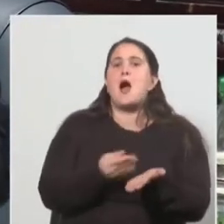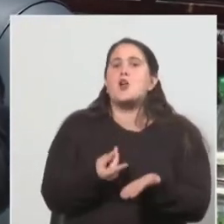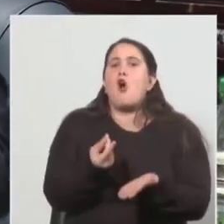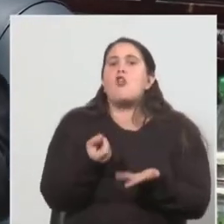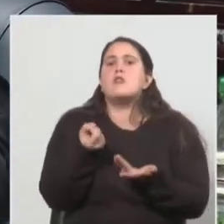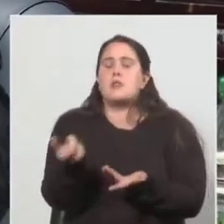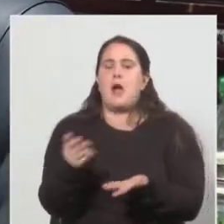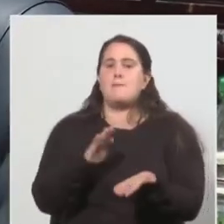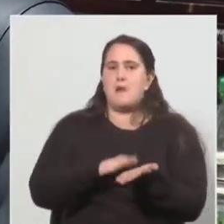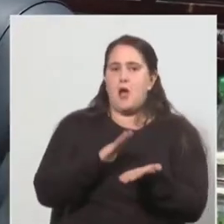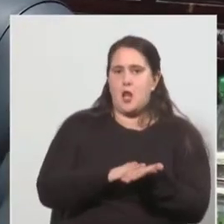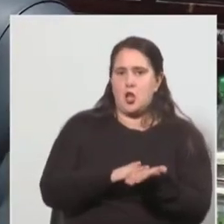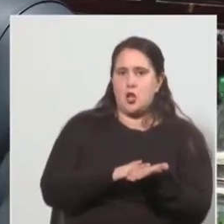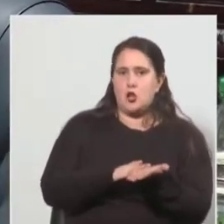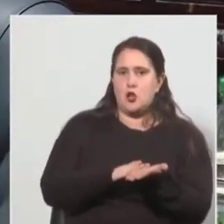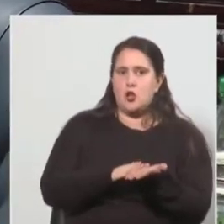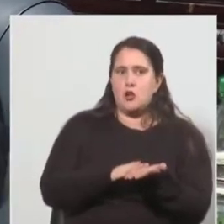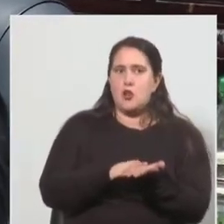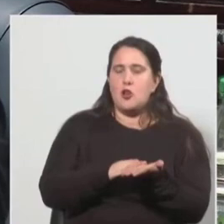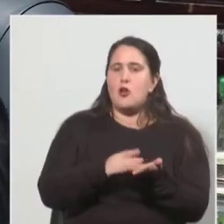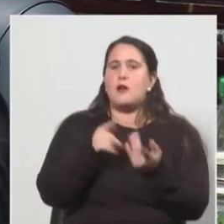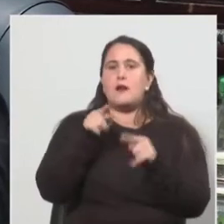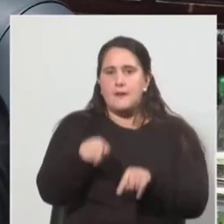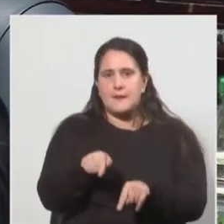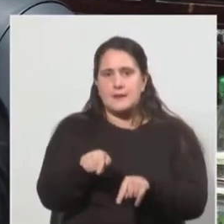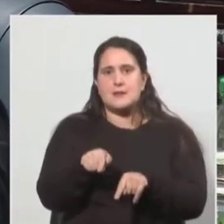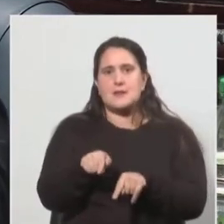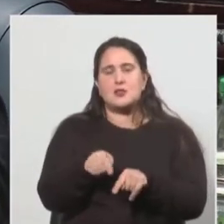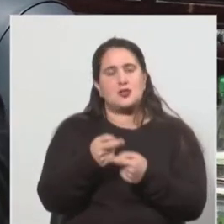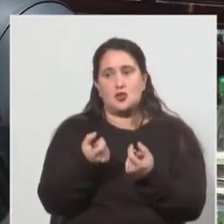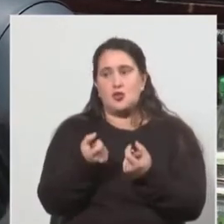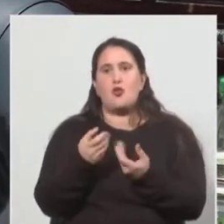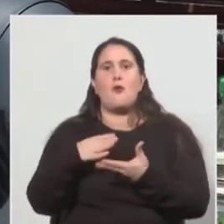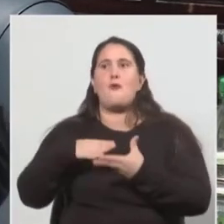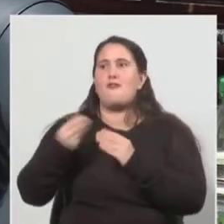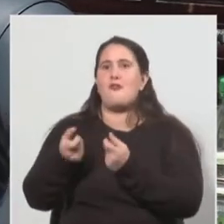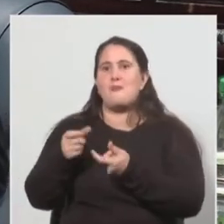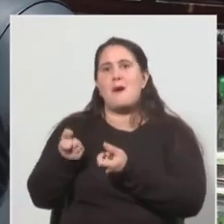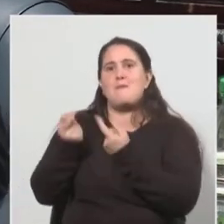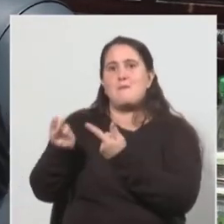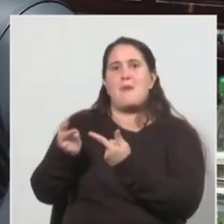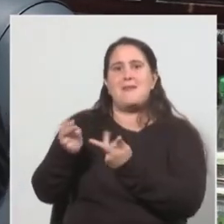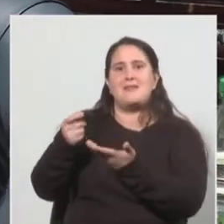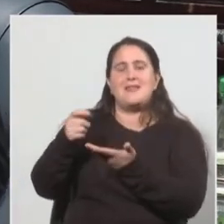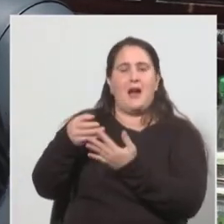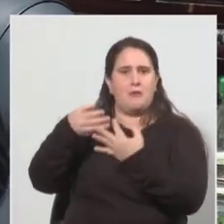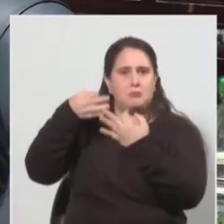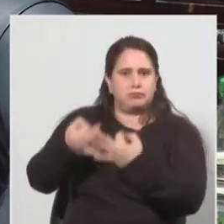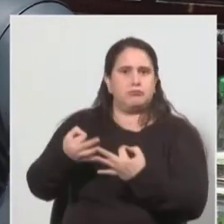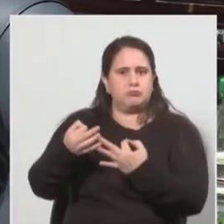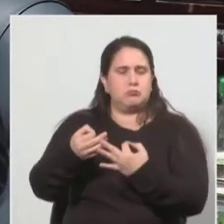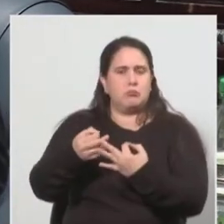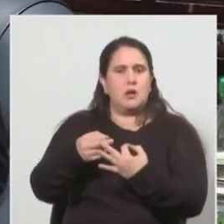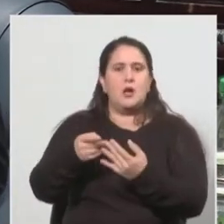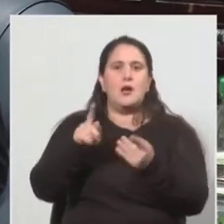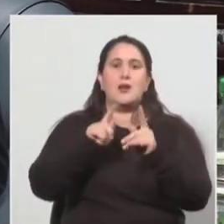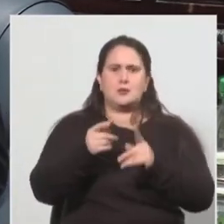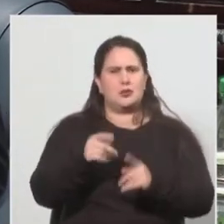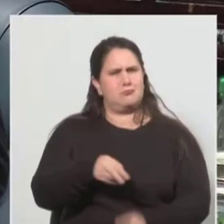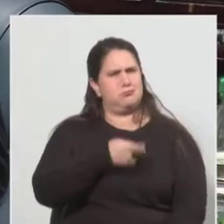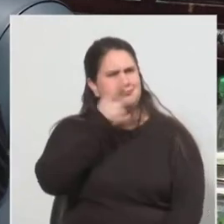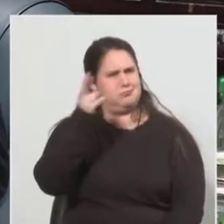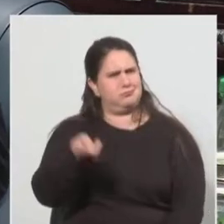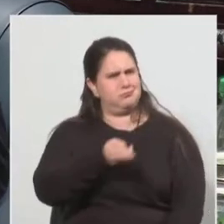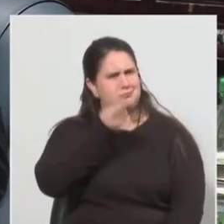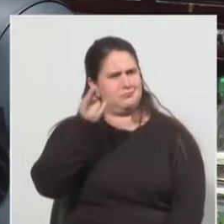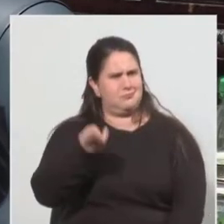en lugar de enviarlo por valija diplomática, es absolutamente inusual. No decimos que no